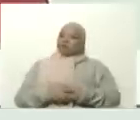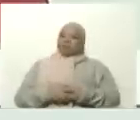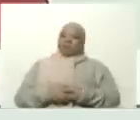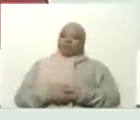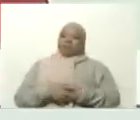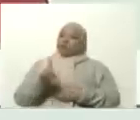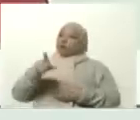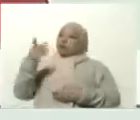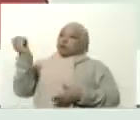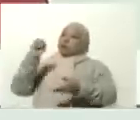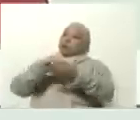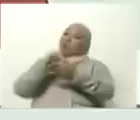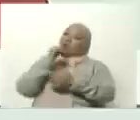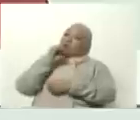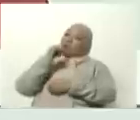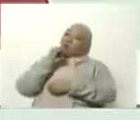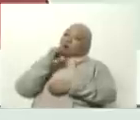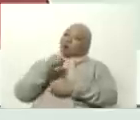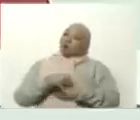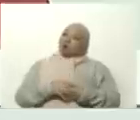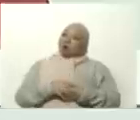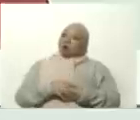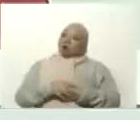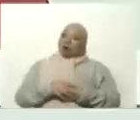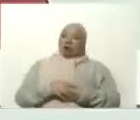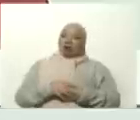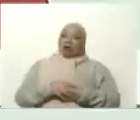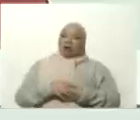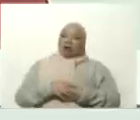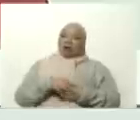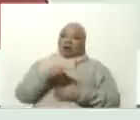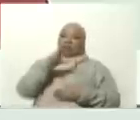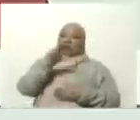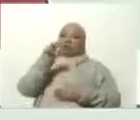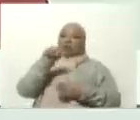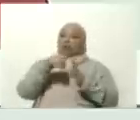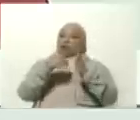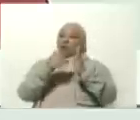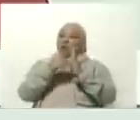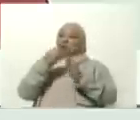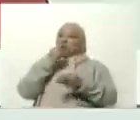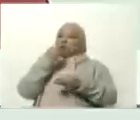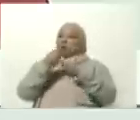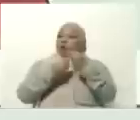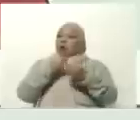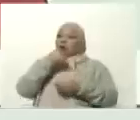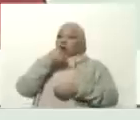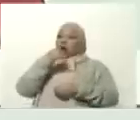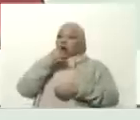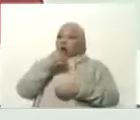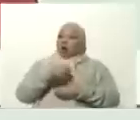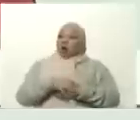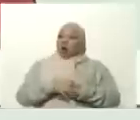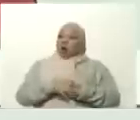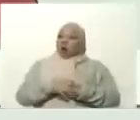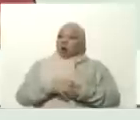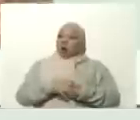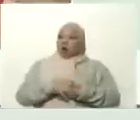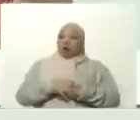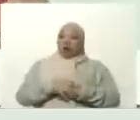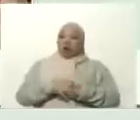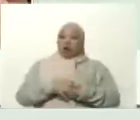en la primera vuelta, pero son casi 30.000 millones de dólares que nos están robando. Y eso es así de sencillo.